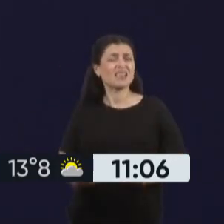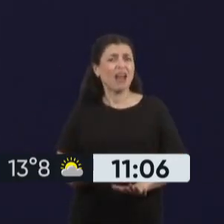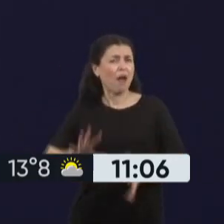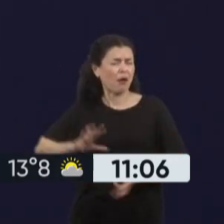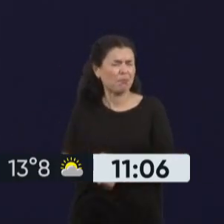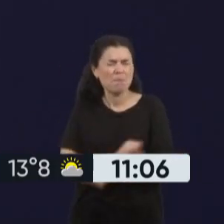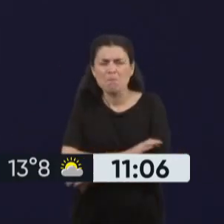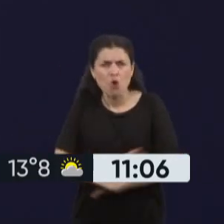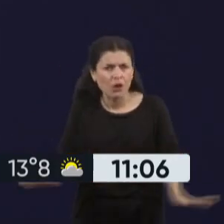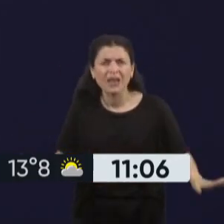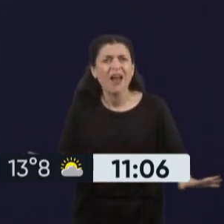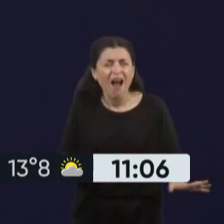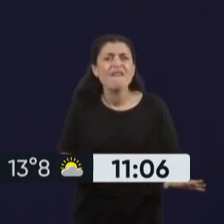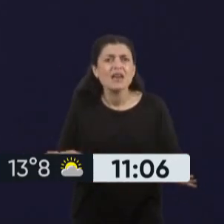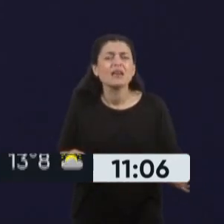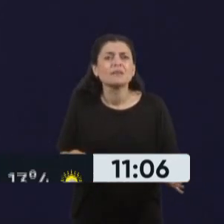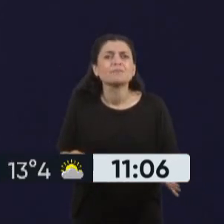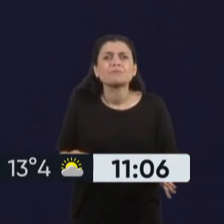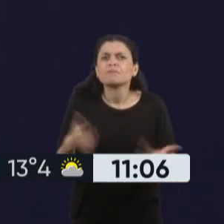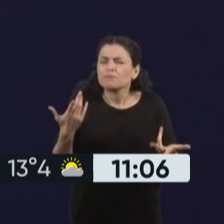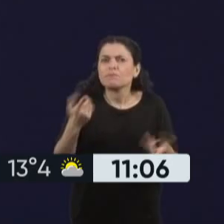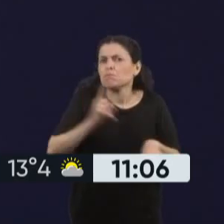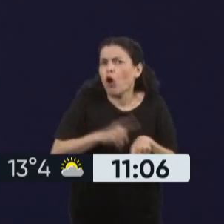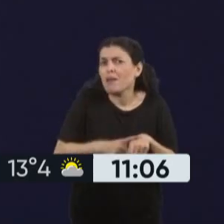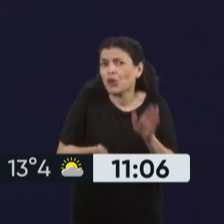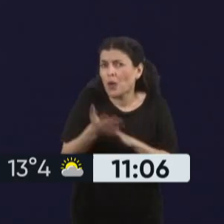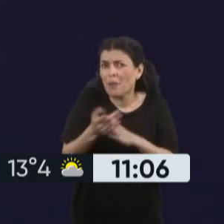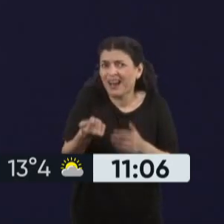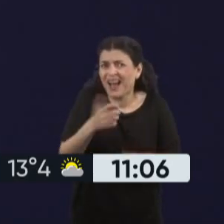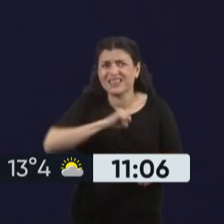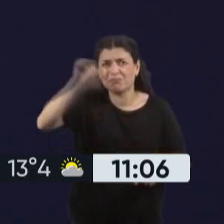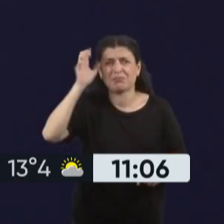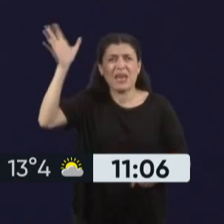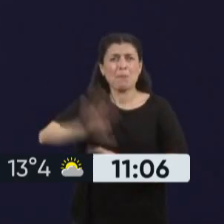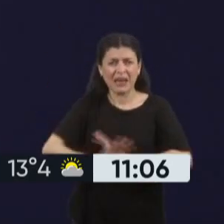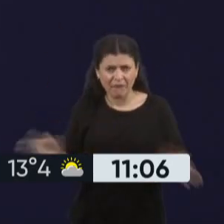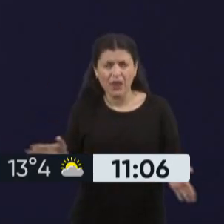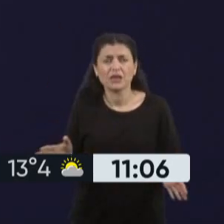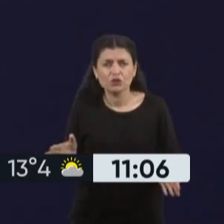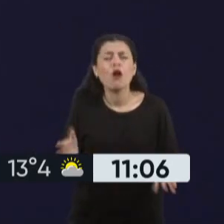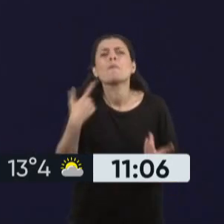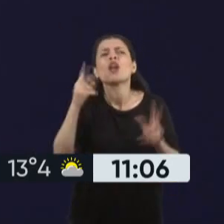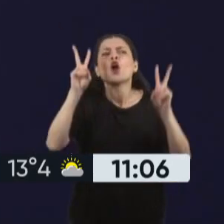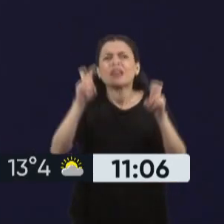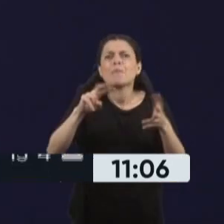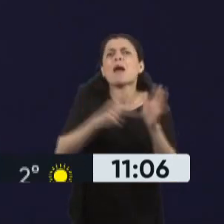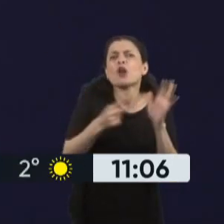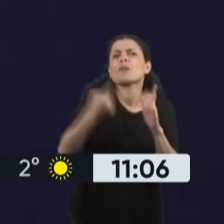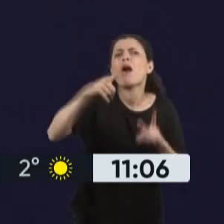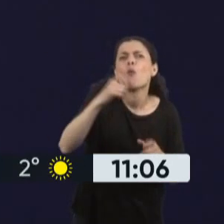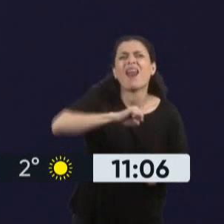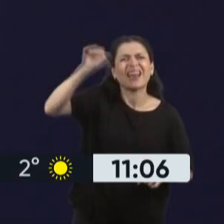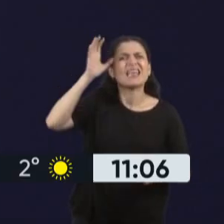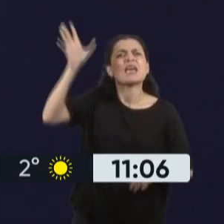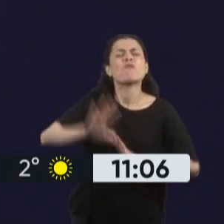o estábamos atravesando en aquel momento una hiperinflación que no es solo un tema inflacionario. Cuando uno habla de